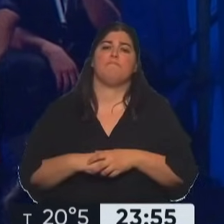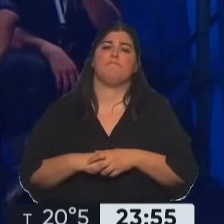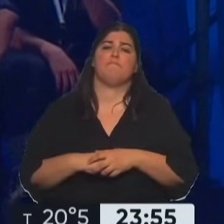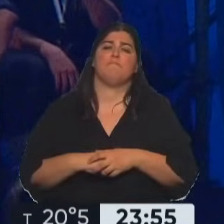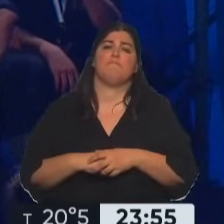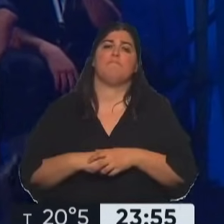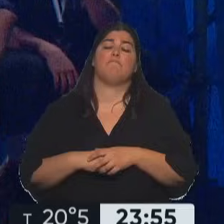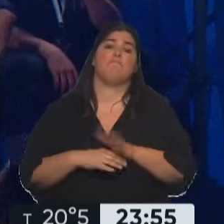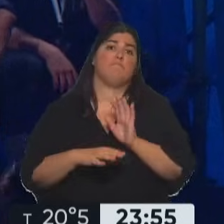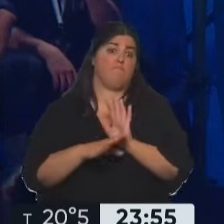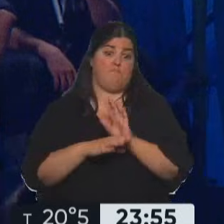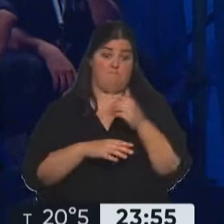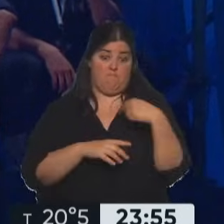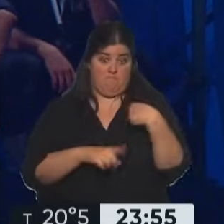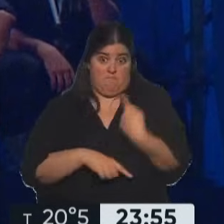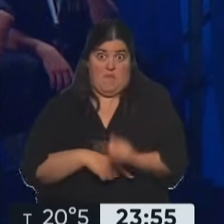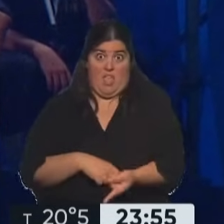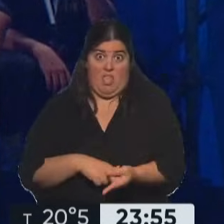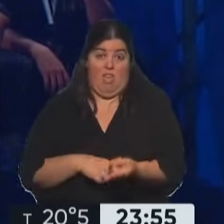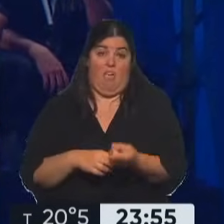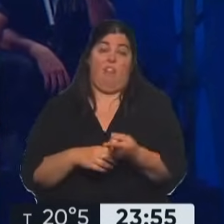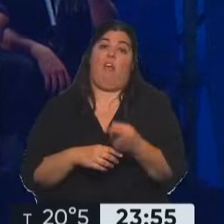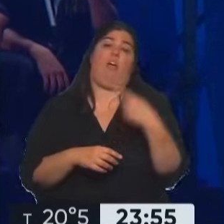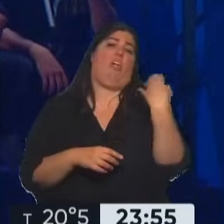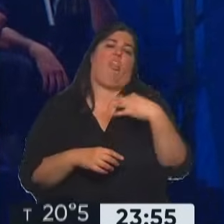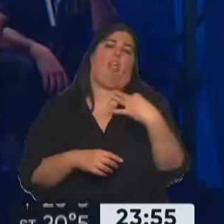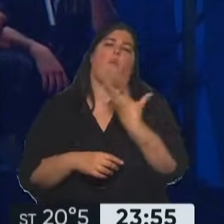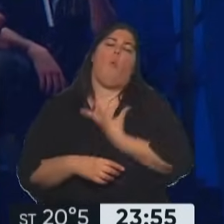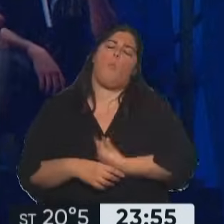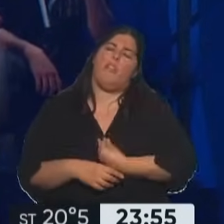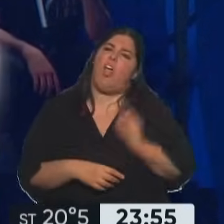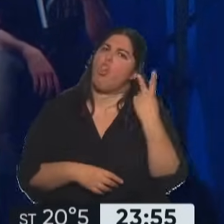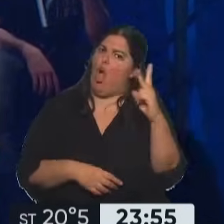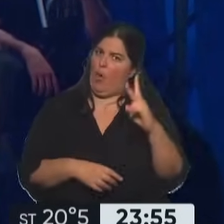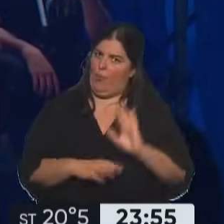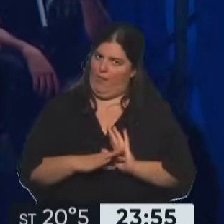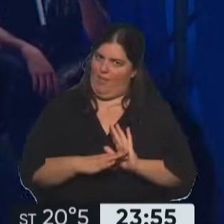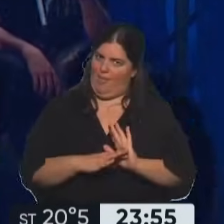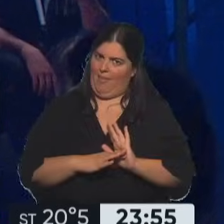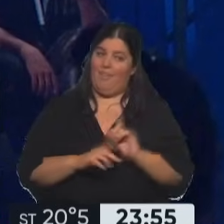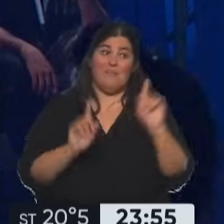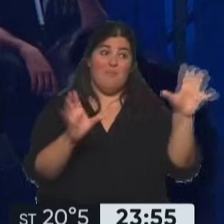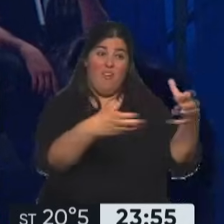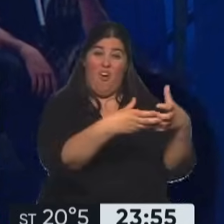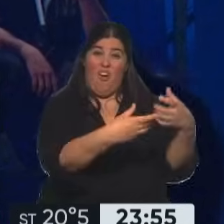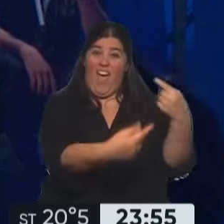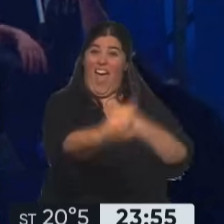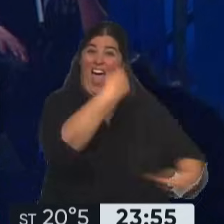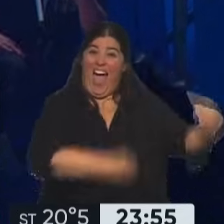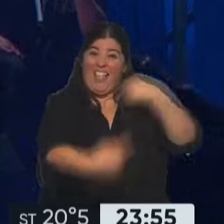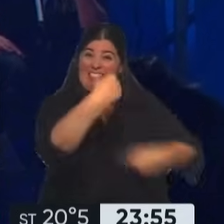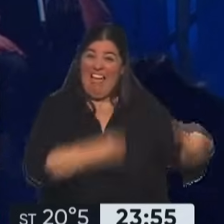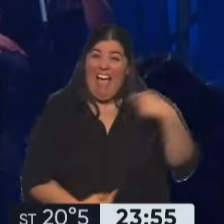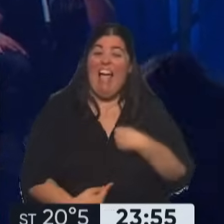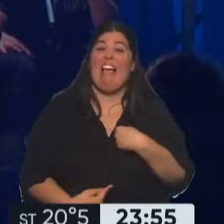desde mañana, el doble de humildad frente a los que nos atacan, frente a